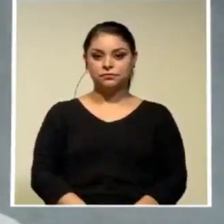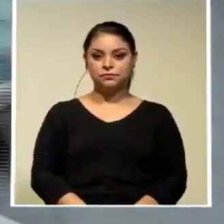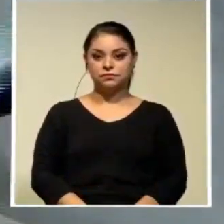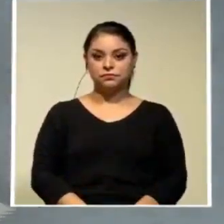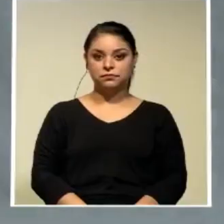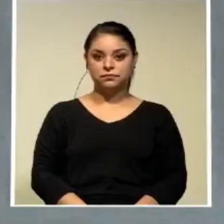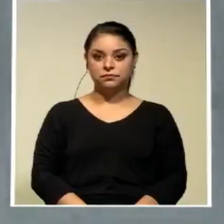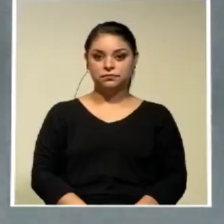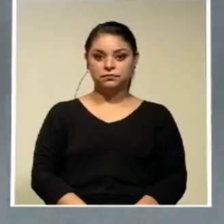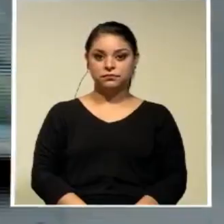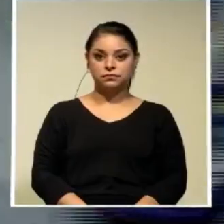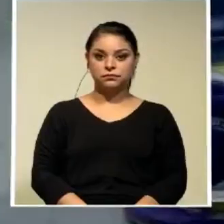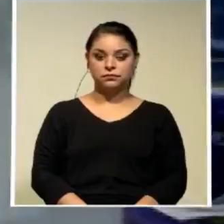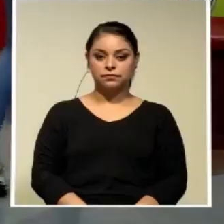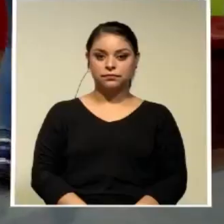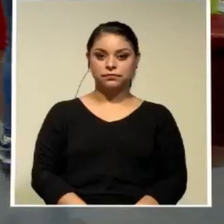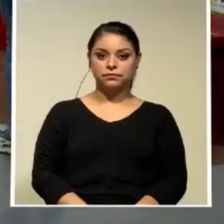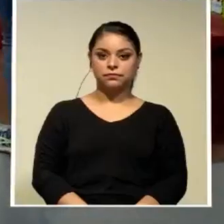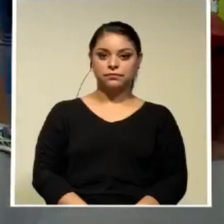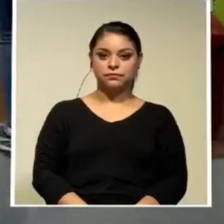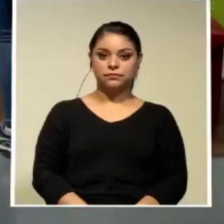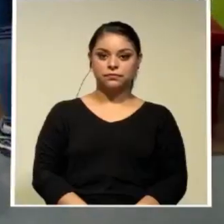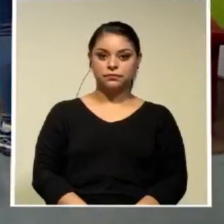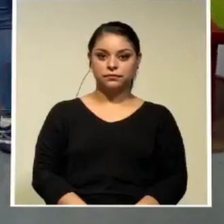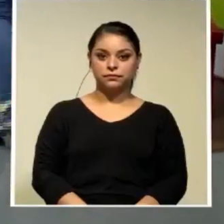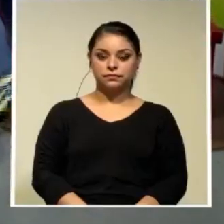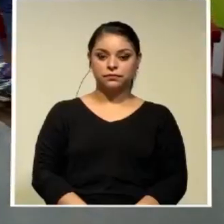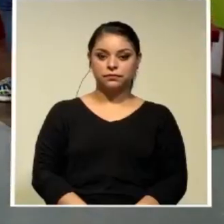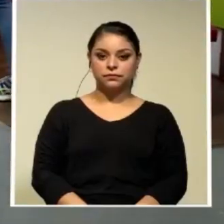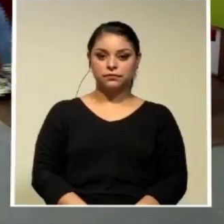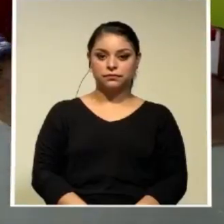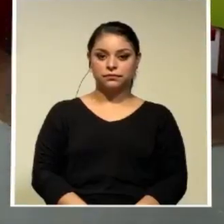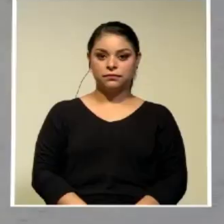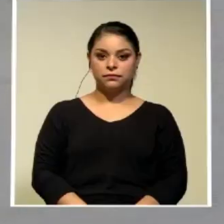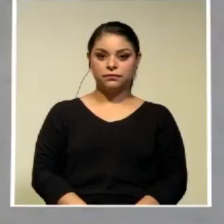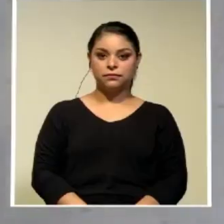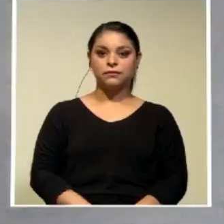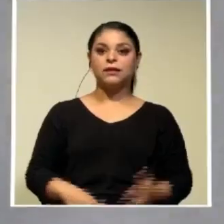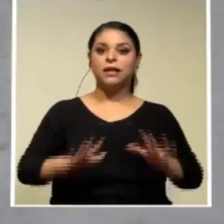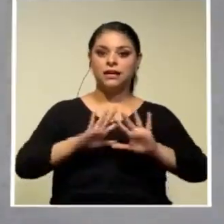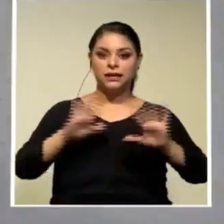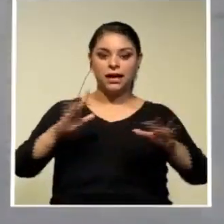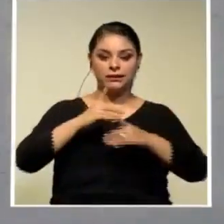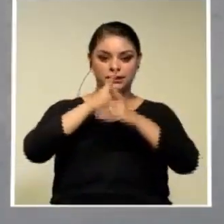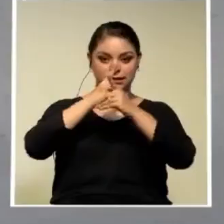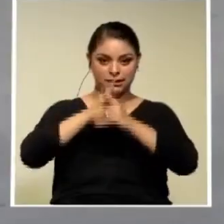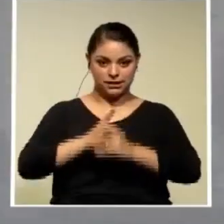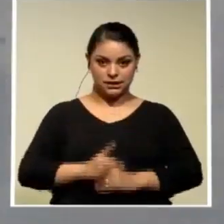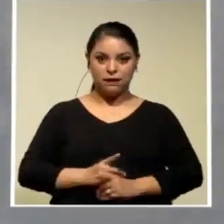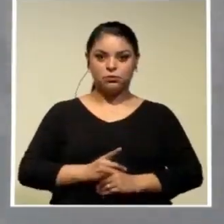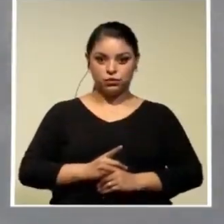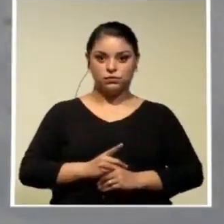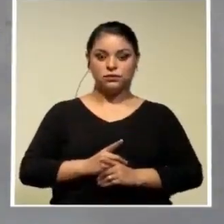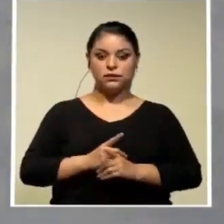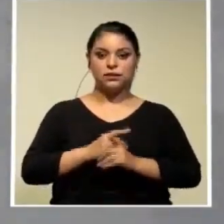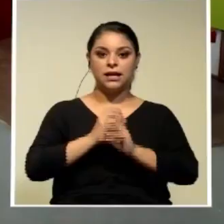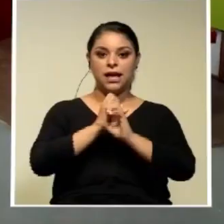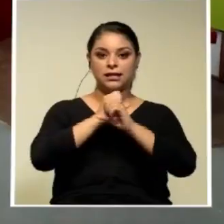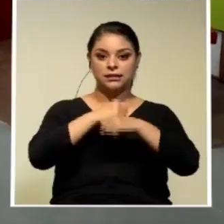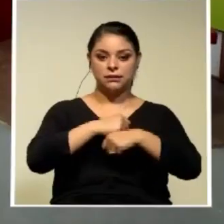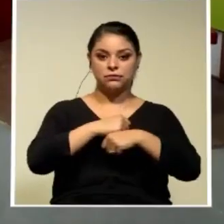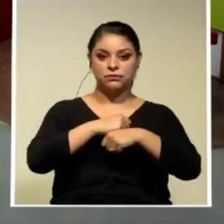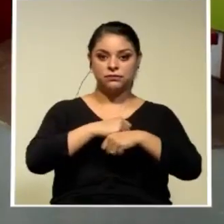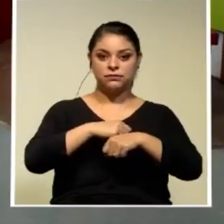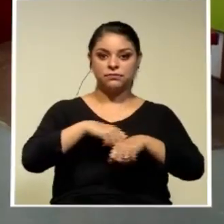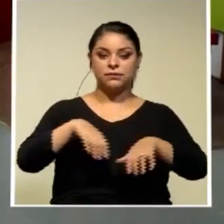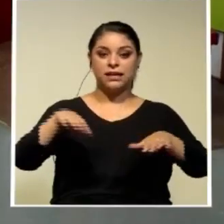Vamos a ver. Equilibrio. Ok, y descansamos. Hacemos equilibrio y